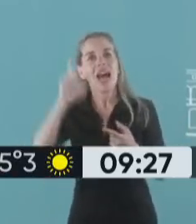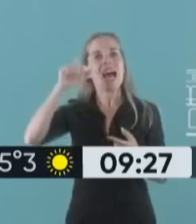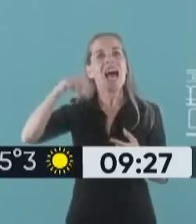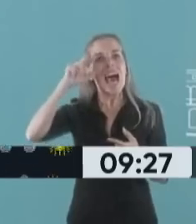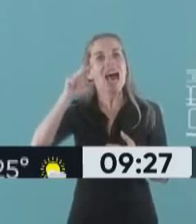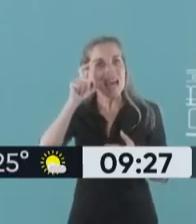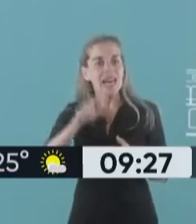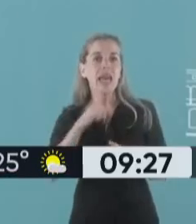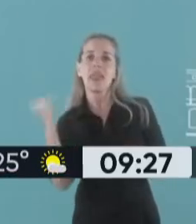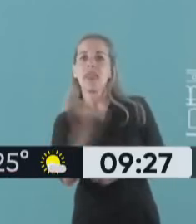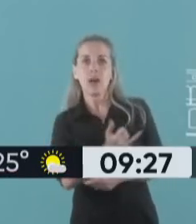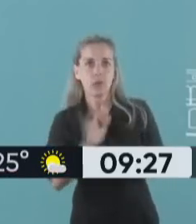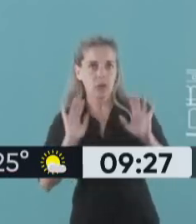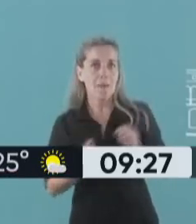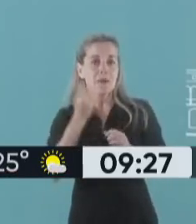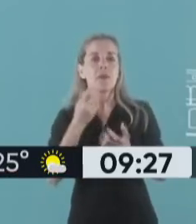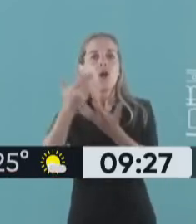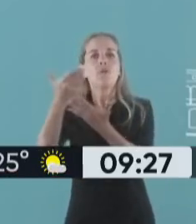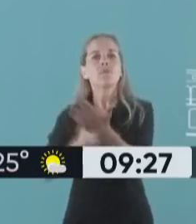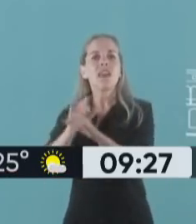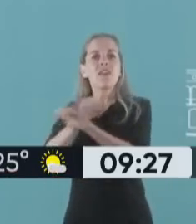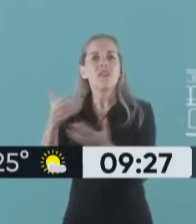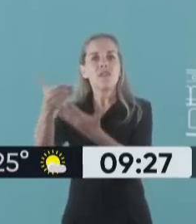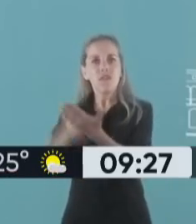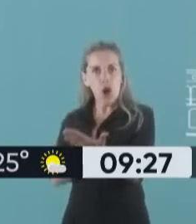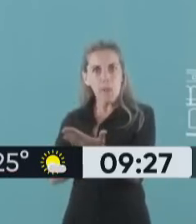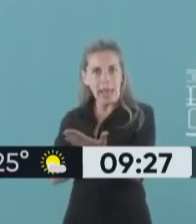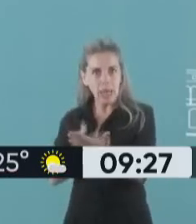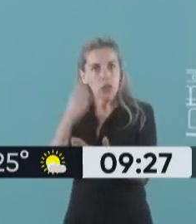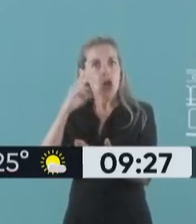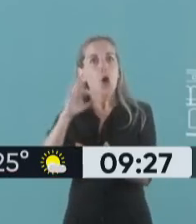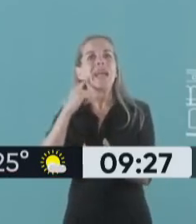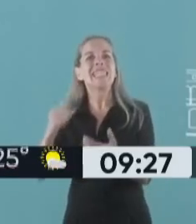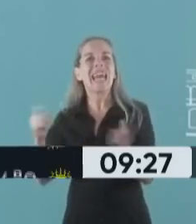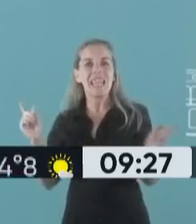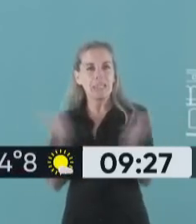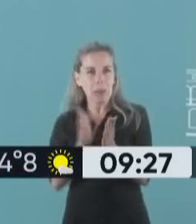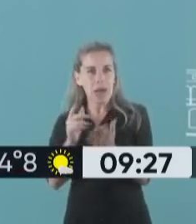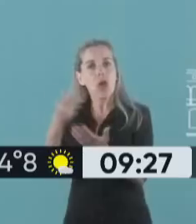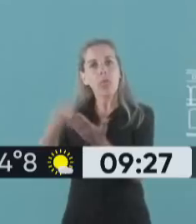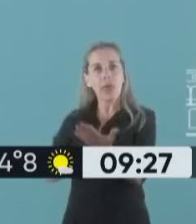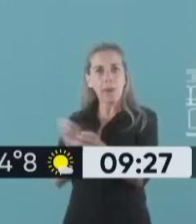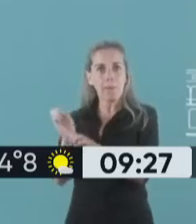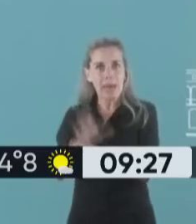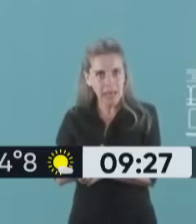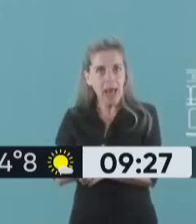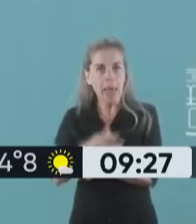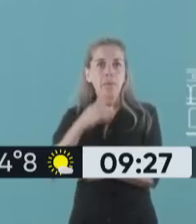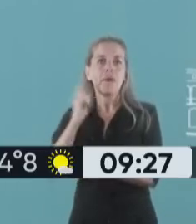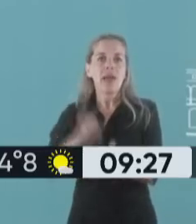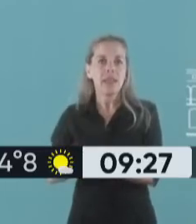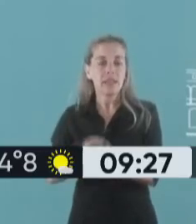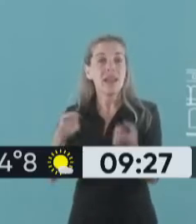de la manera que están actuando. Con el informe del ENRE, que tiene que estar en menos de 90 días, ahí se van a tomar las decisiones correspondientes. Edesur está